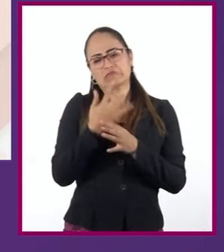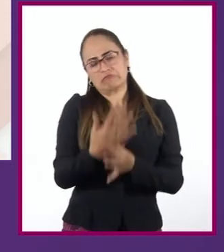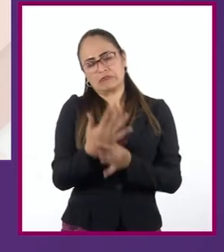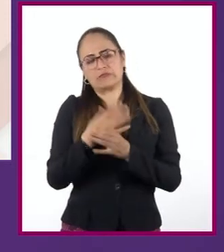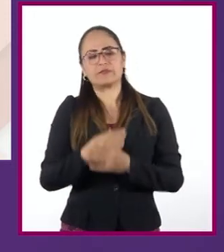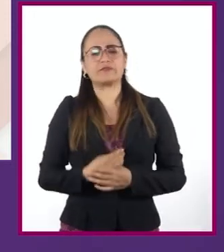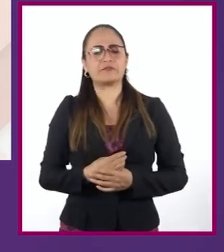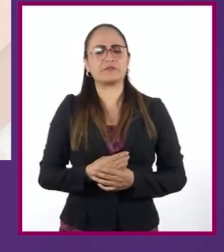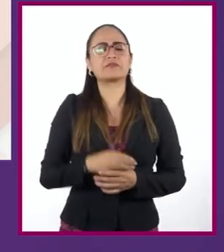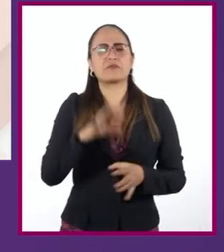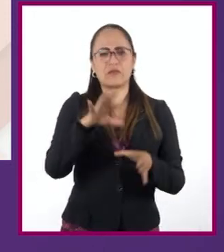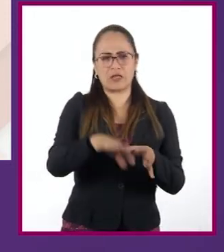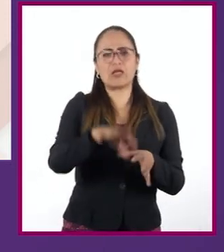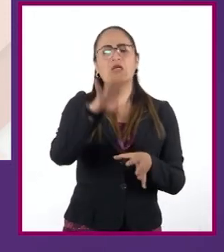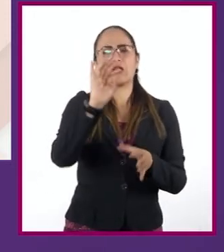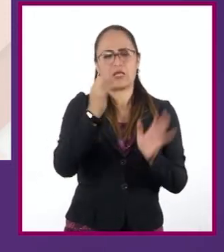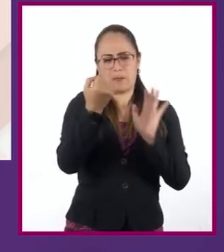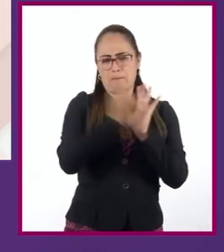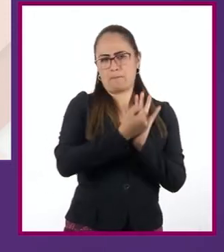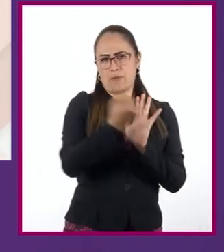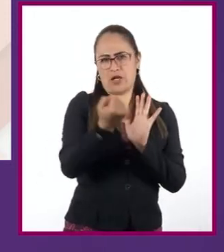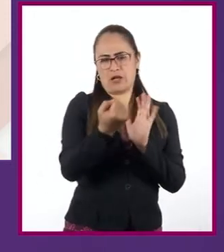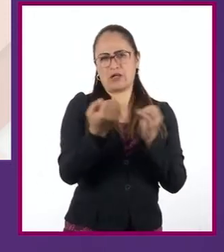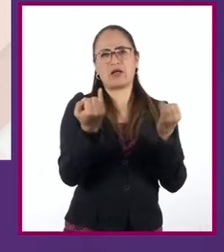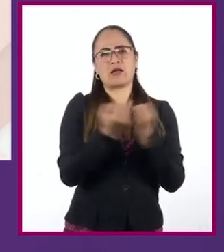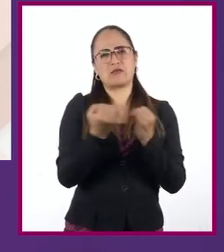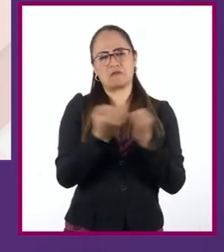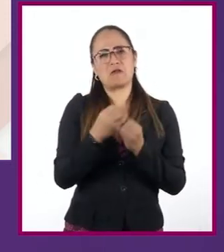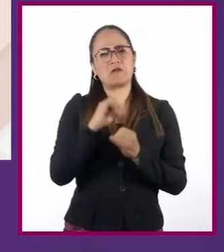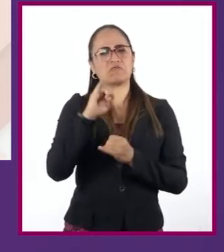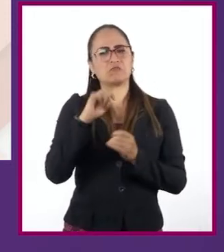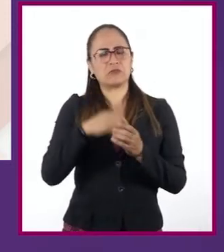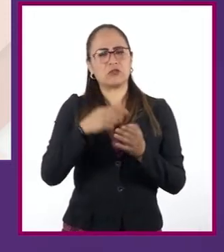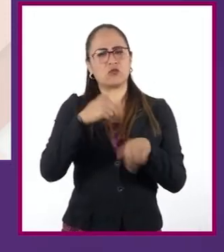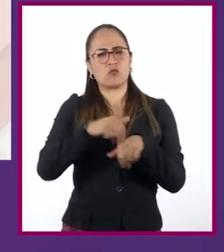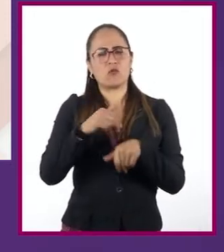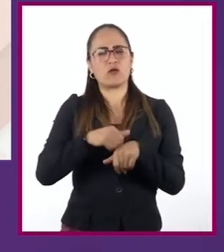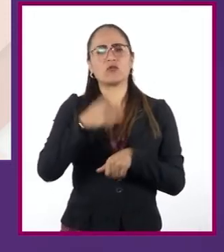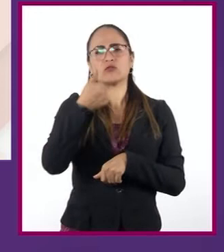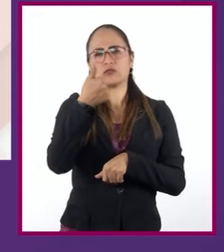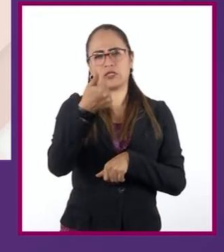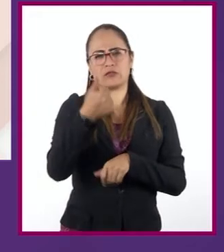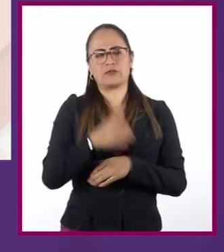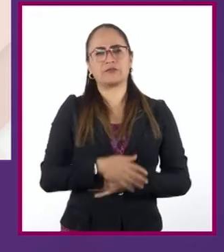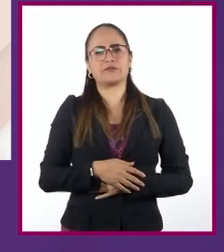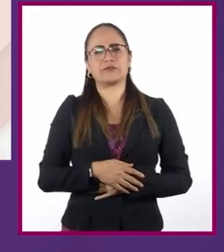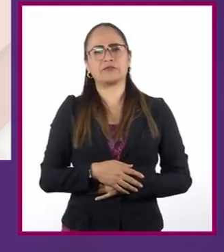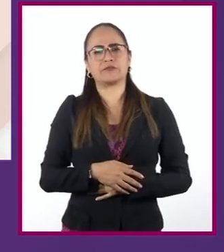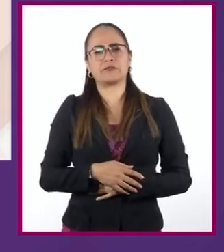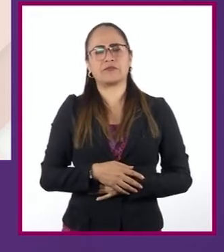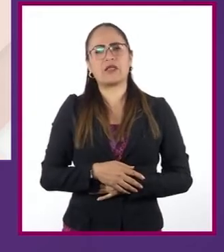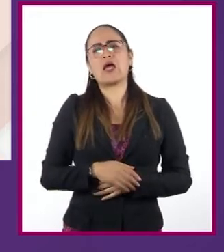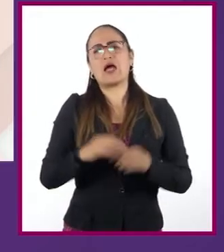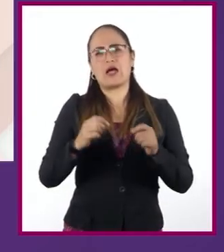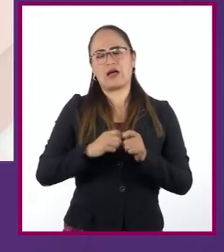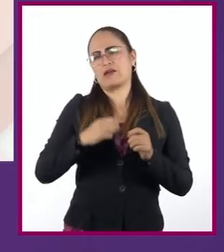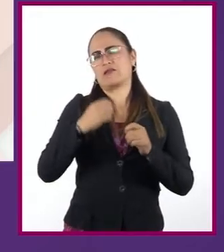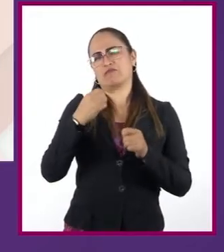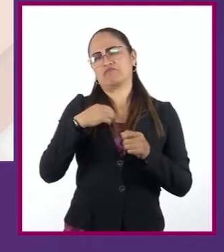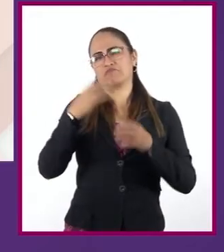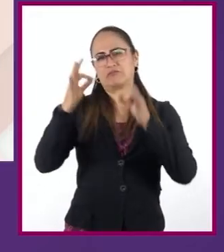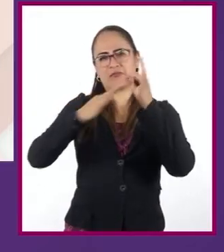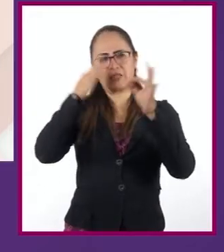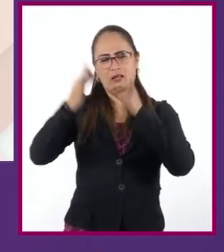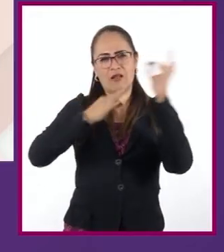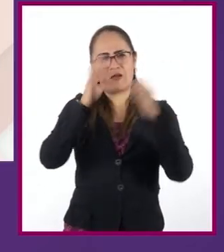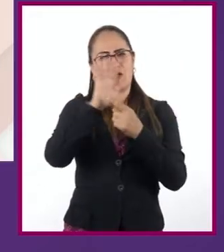que eligen el producto por la marca, y en la respuesta de la pregunta 6, en la que escribieron lo que dice el comercial. Lo